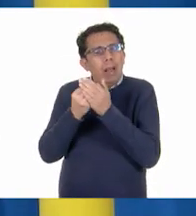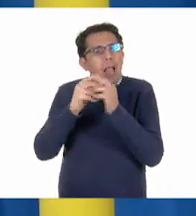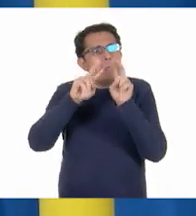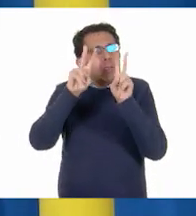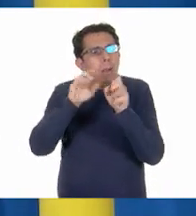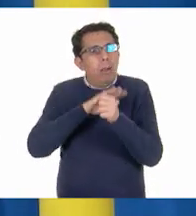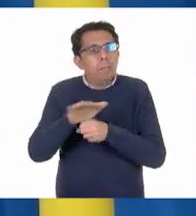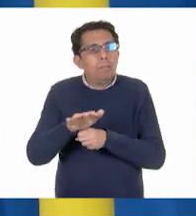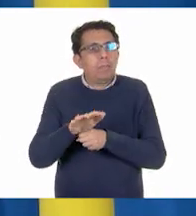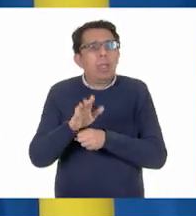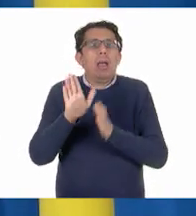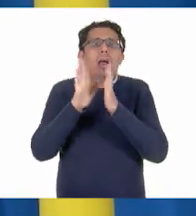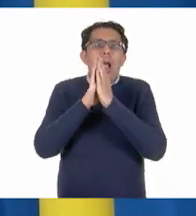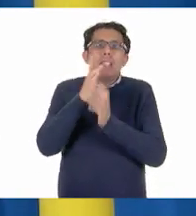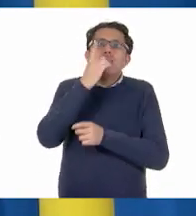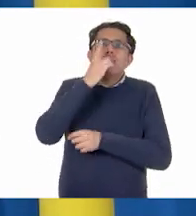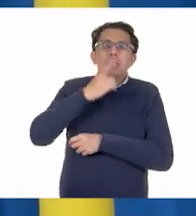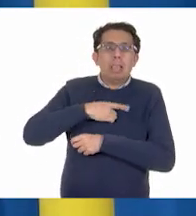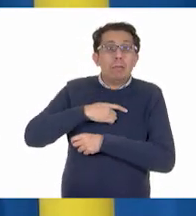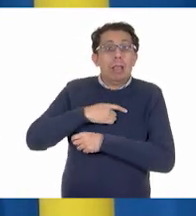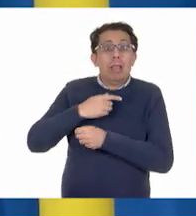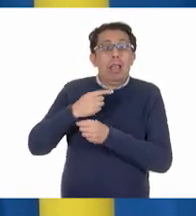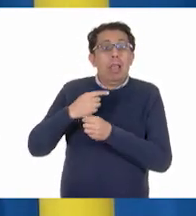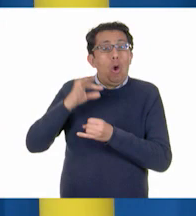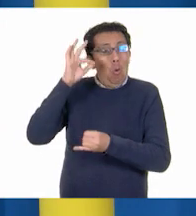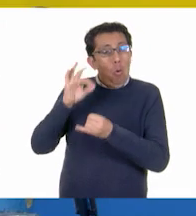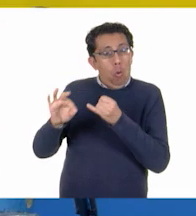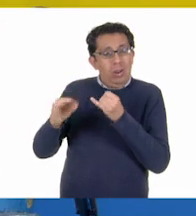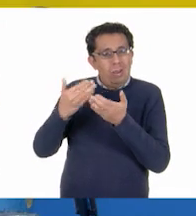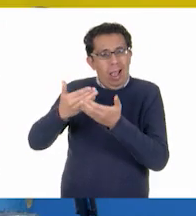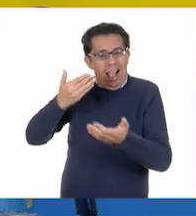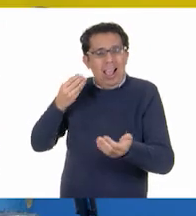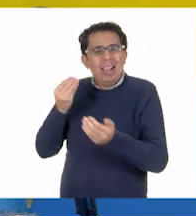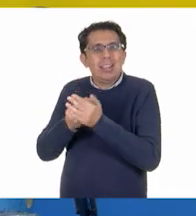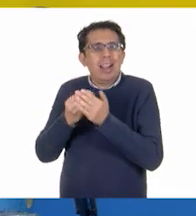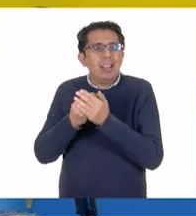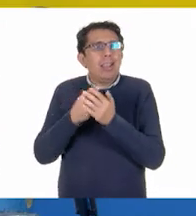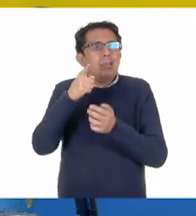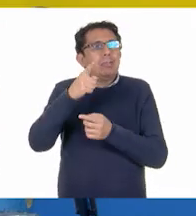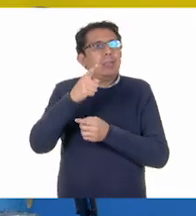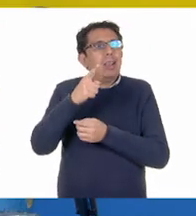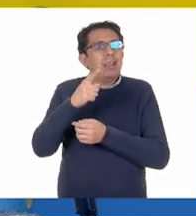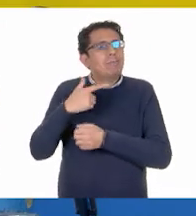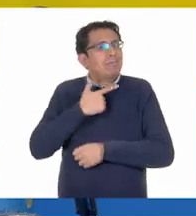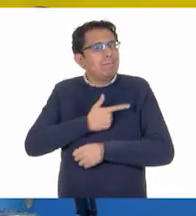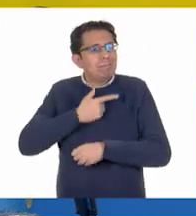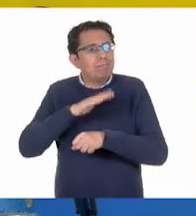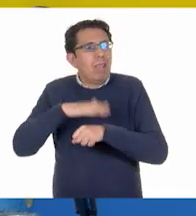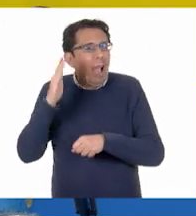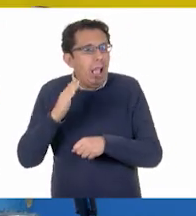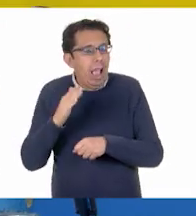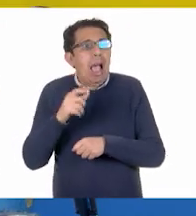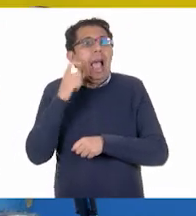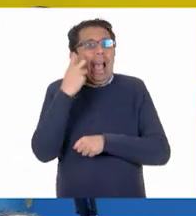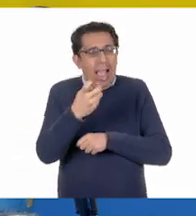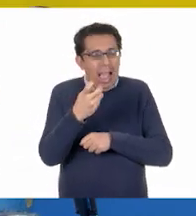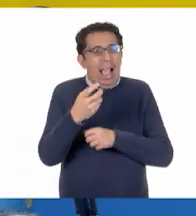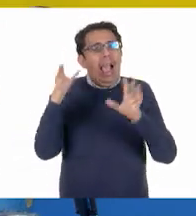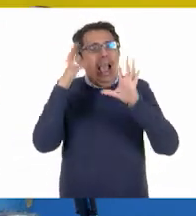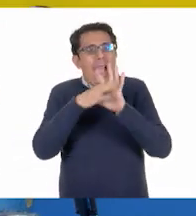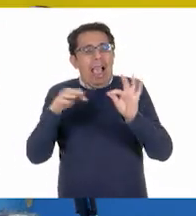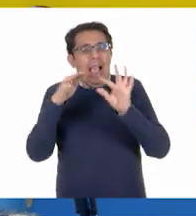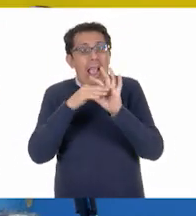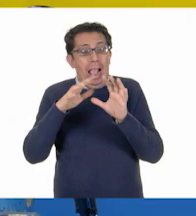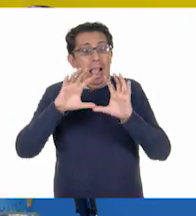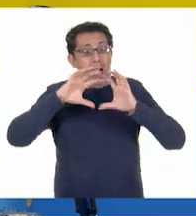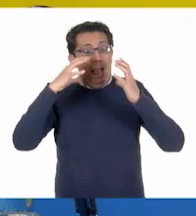lo que más llamó su atención de lo que comentamos la clase pasada? Pues hablamos de cómo la atmósfera está compuesta de distintos gases